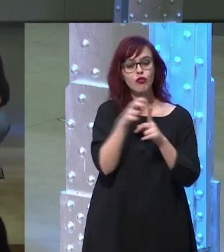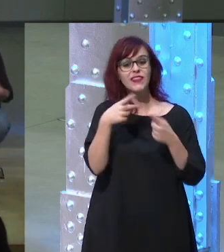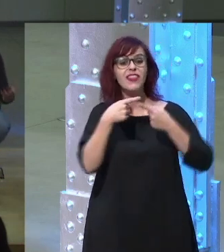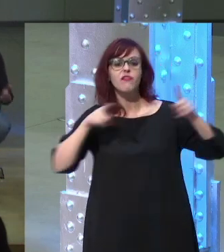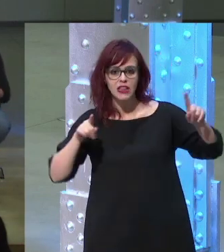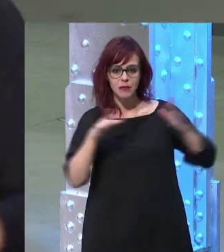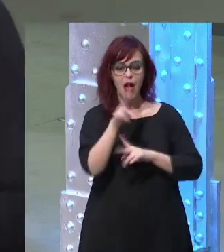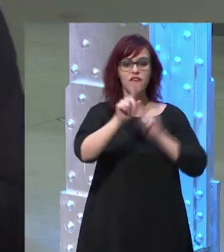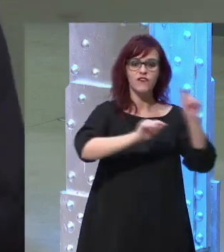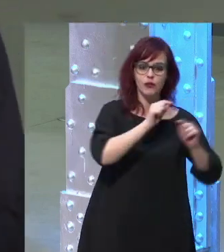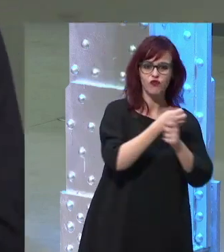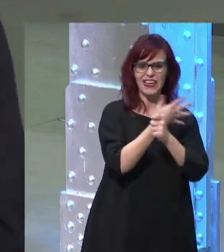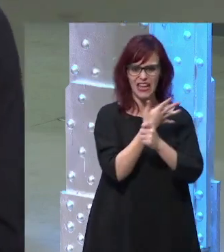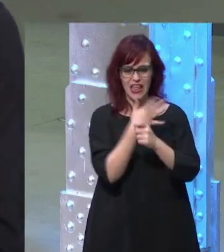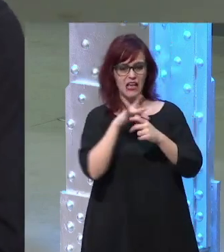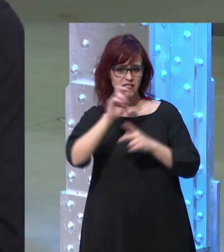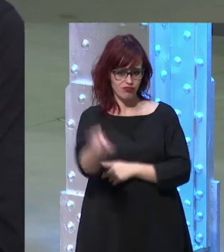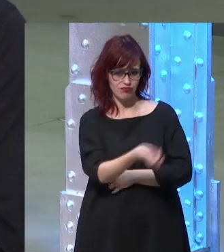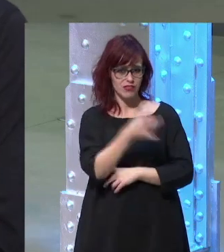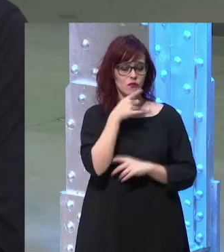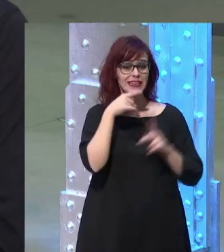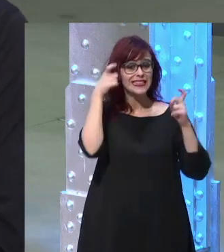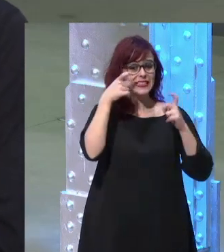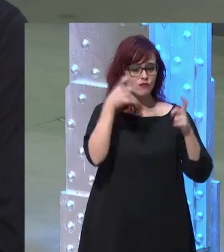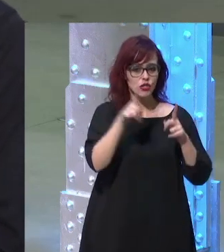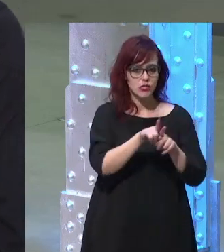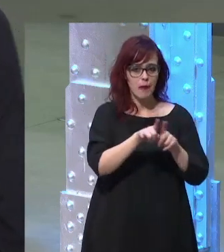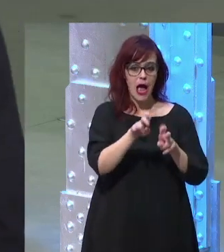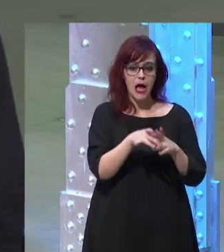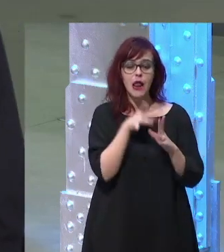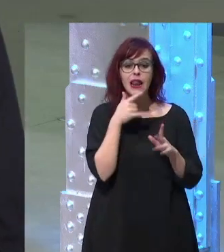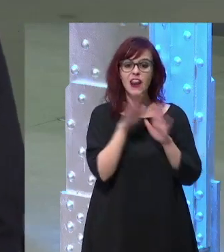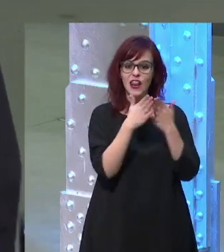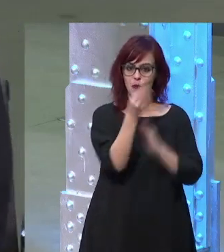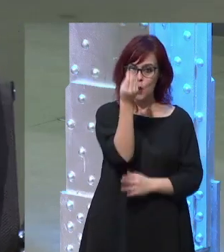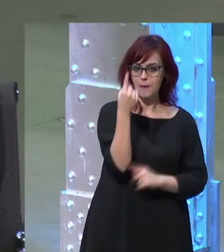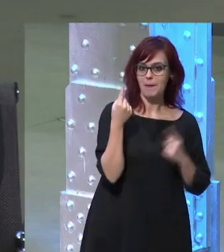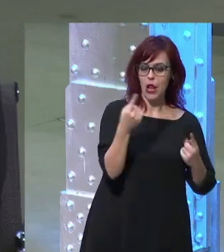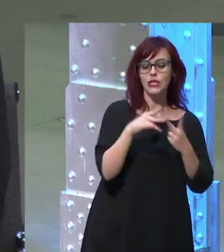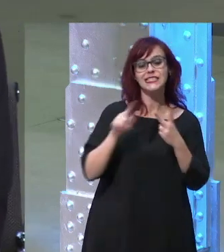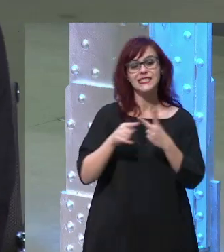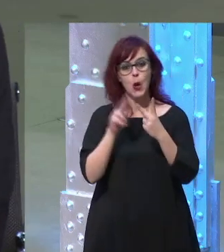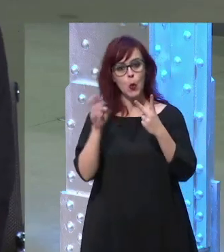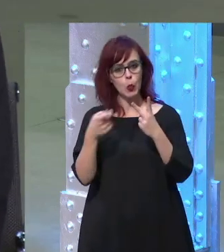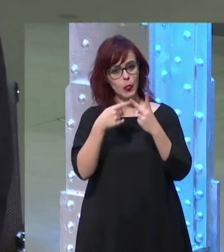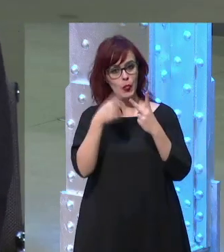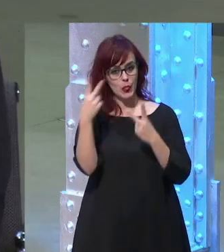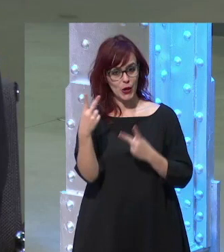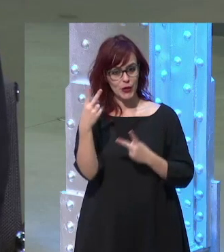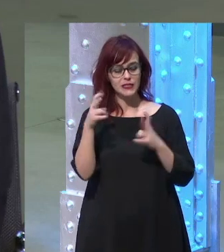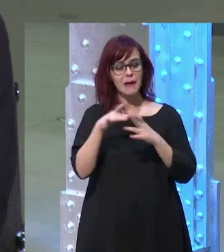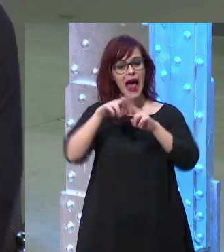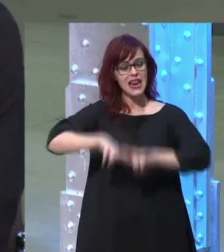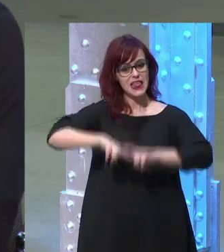de lo que es virus, bacterias y etcétera, y que esta es solo la primera parte del libro. La segunda parte del libro es una parte muy interesante